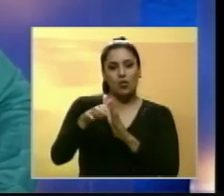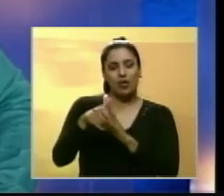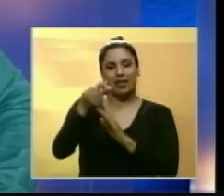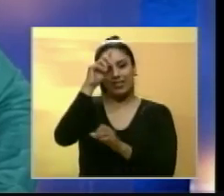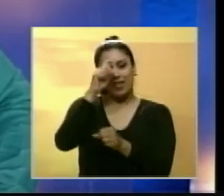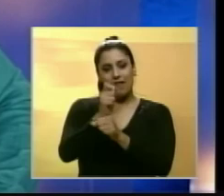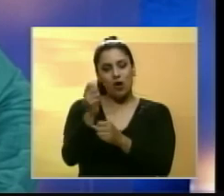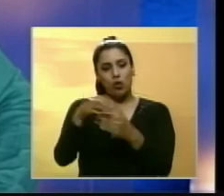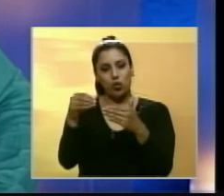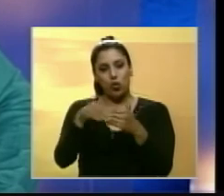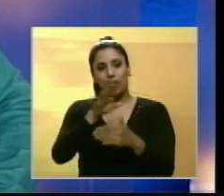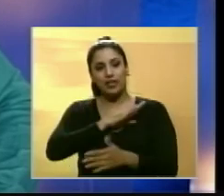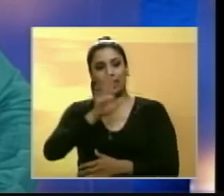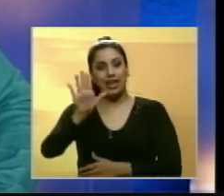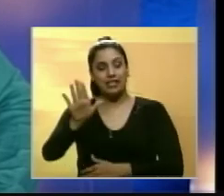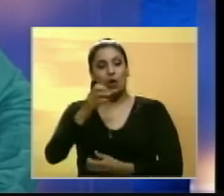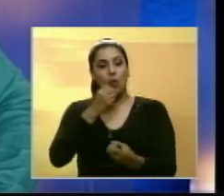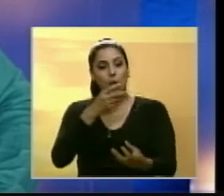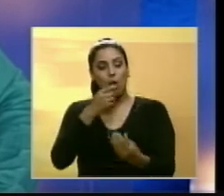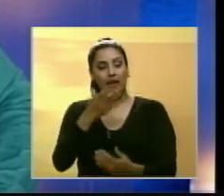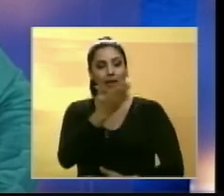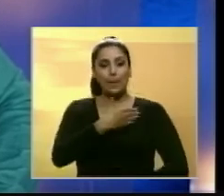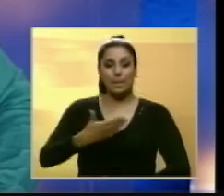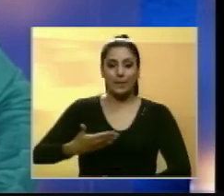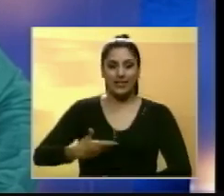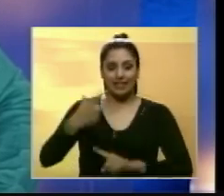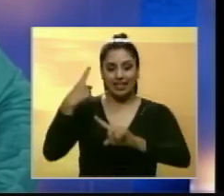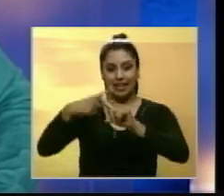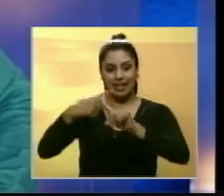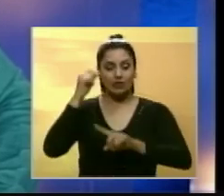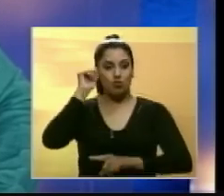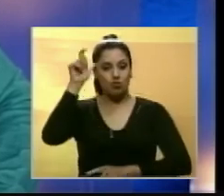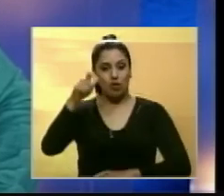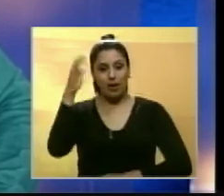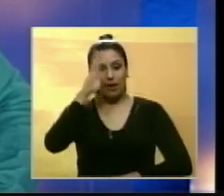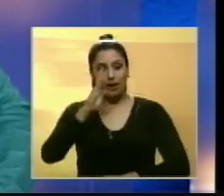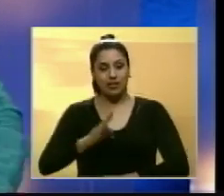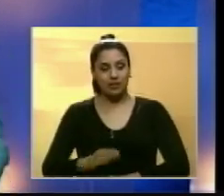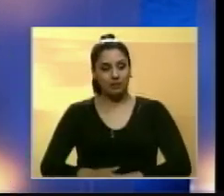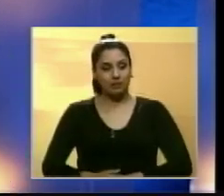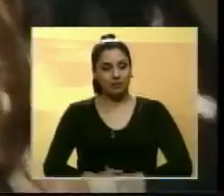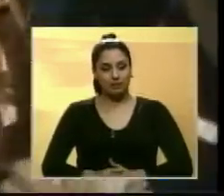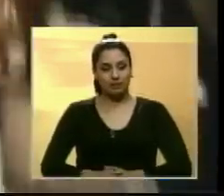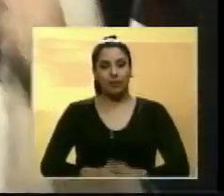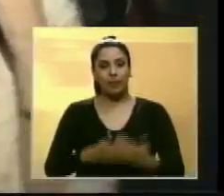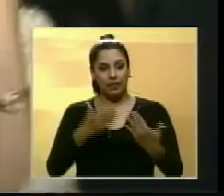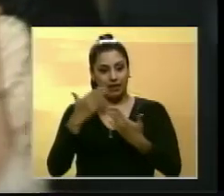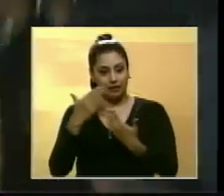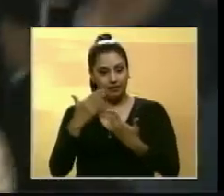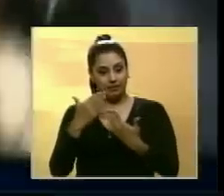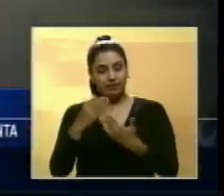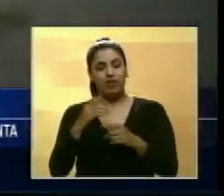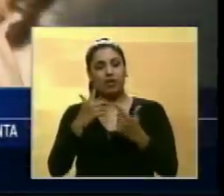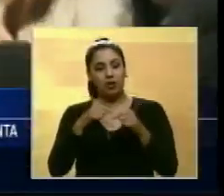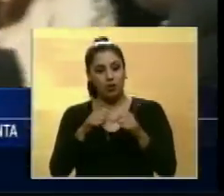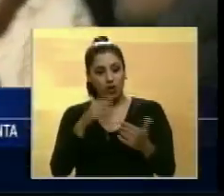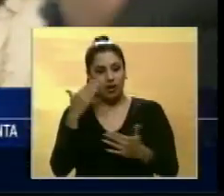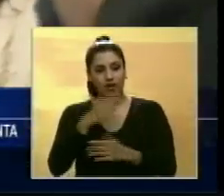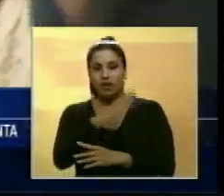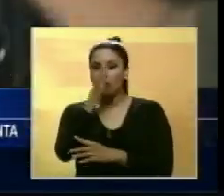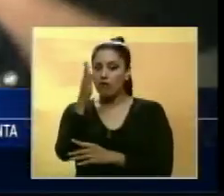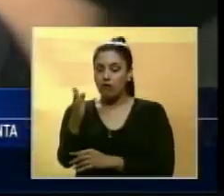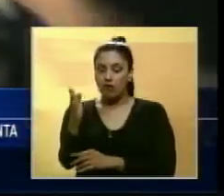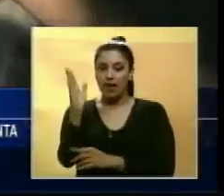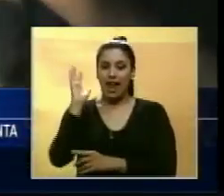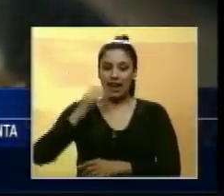operaciones cambiarias por la que él deberá declarar la expresidenta Cristina Fernández de Kirchner. Luego de que la exmandataria arribara a la